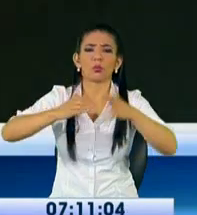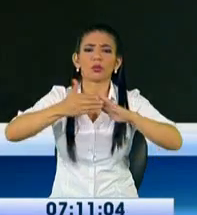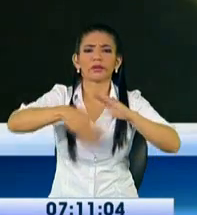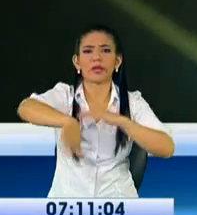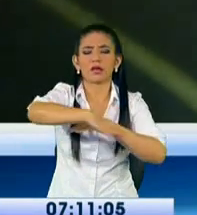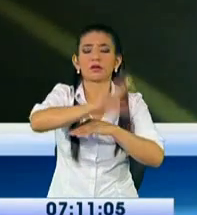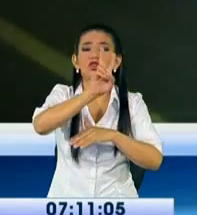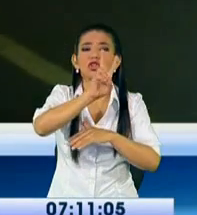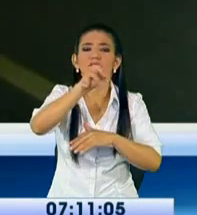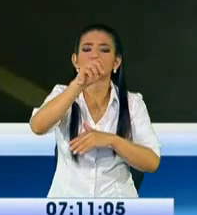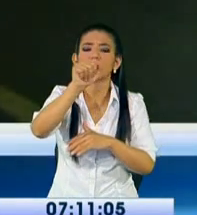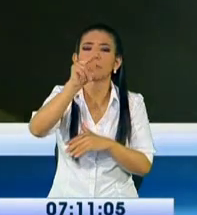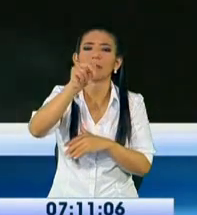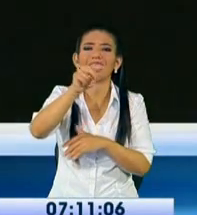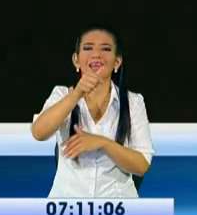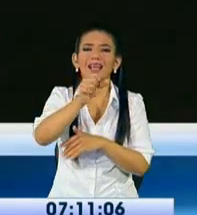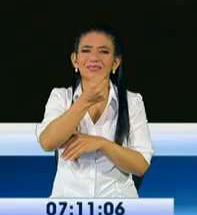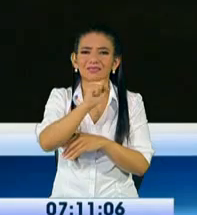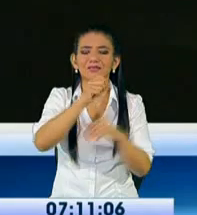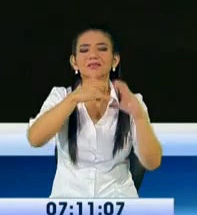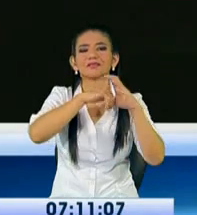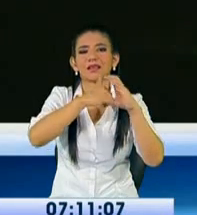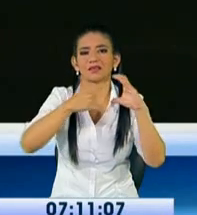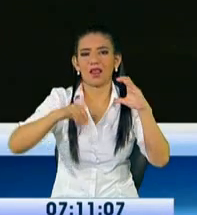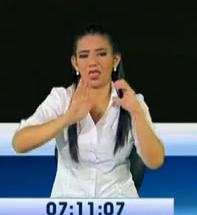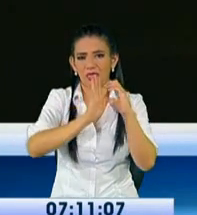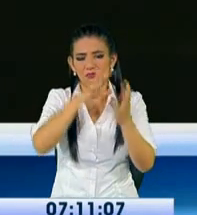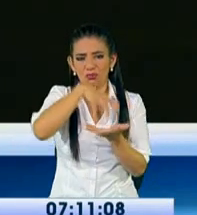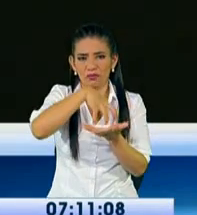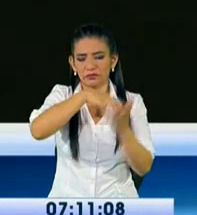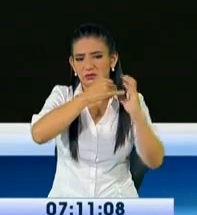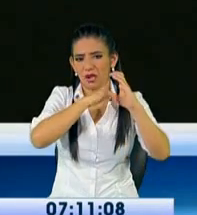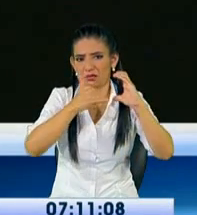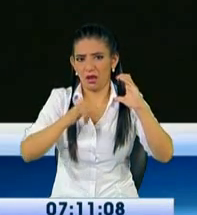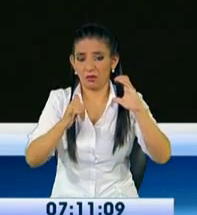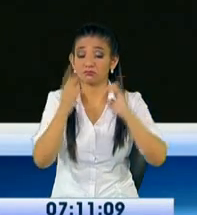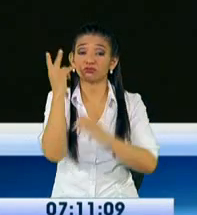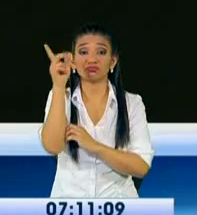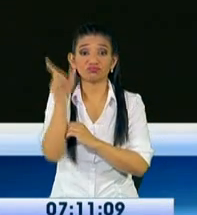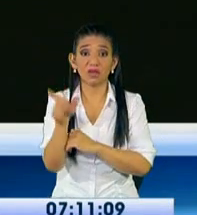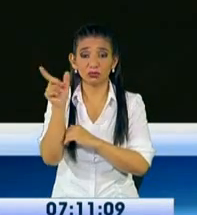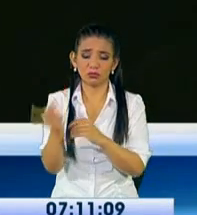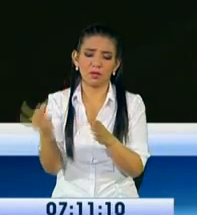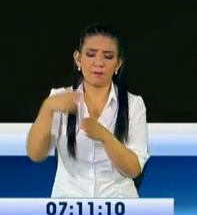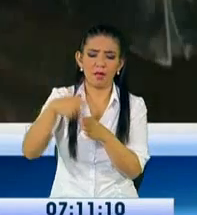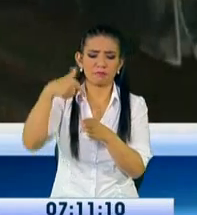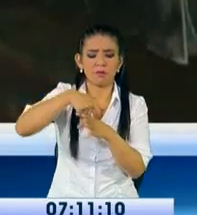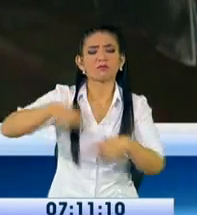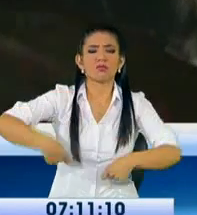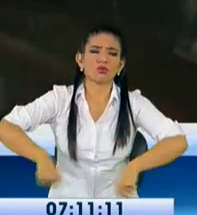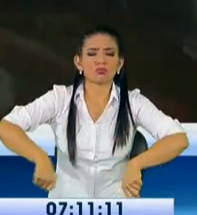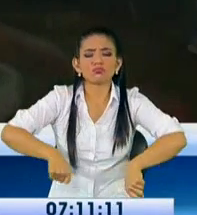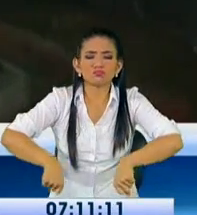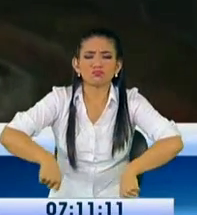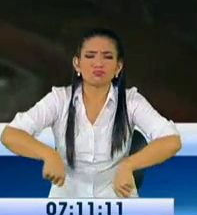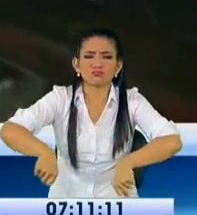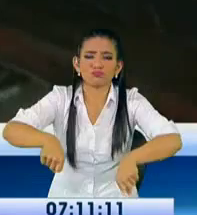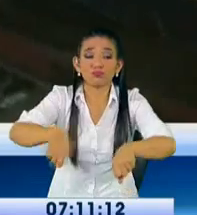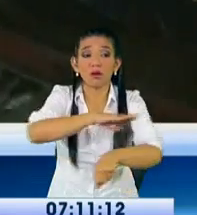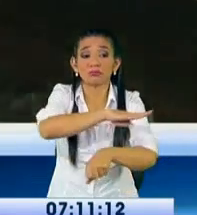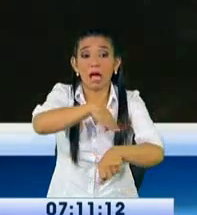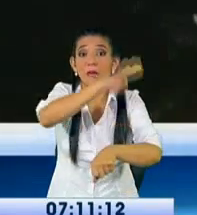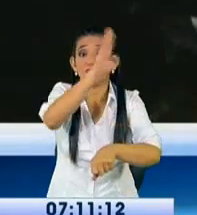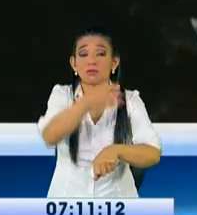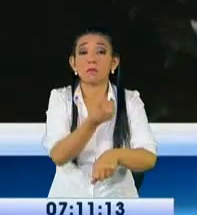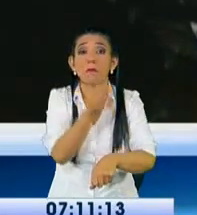de la provincia de Santa Elena. Las dos víctimas mortales iban en el liviano automotor cuando de repente apareció una camioneta blanca